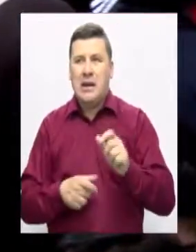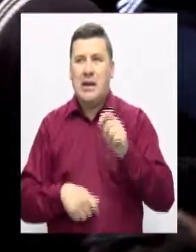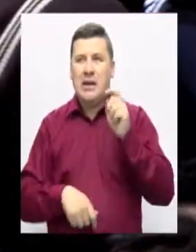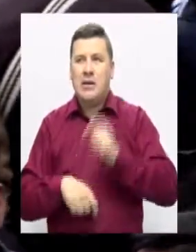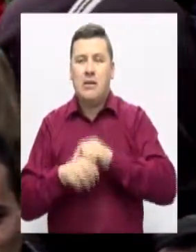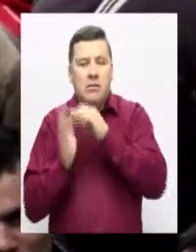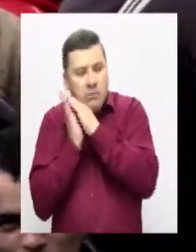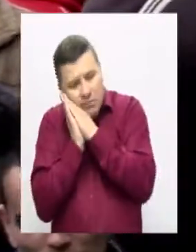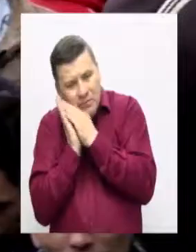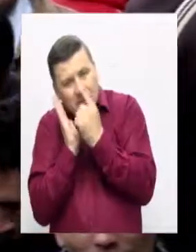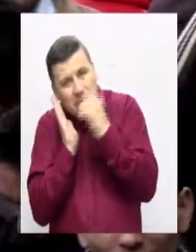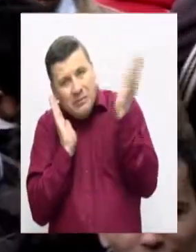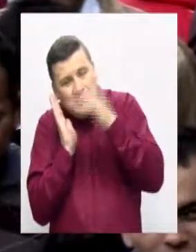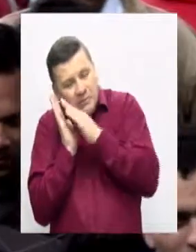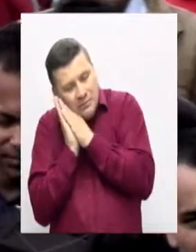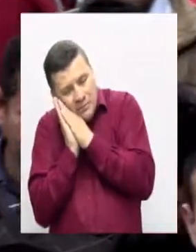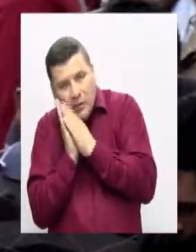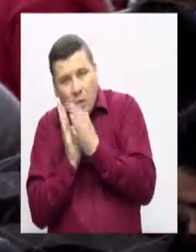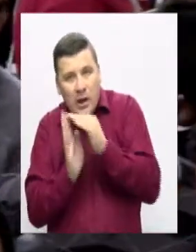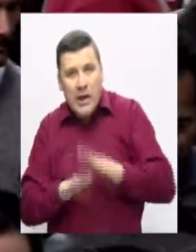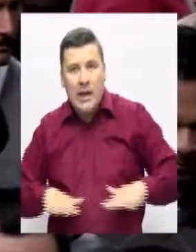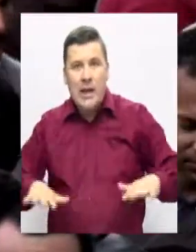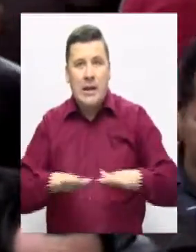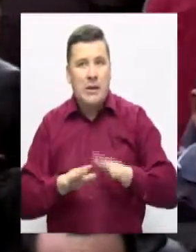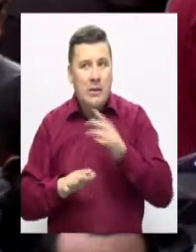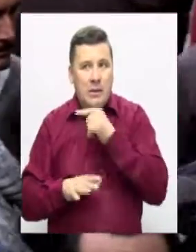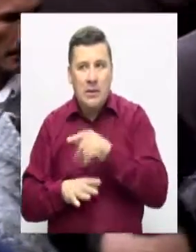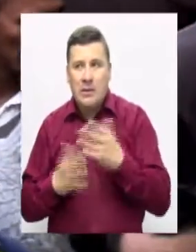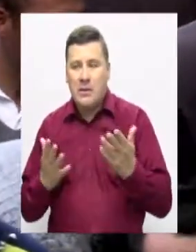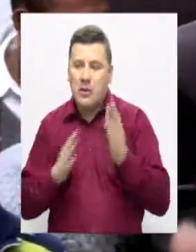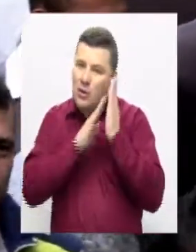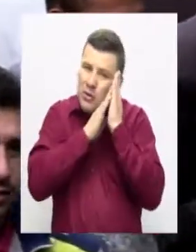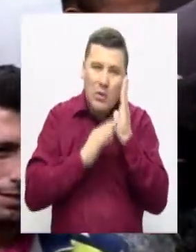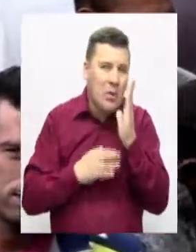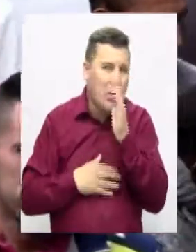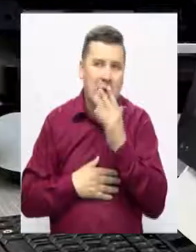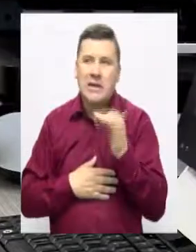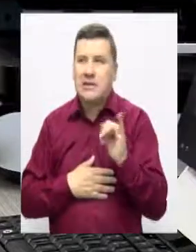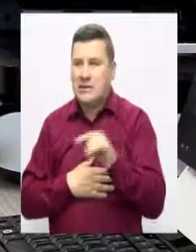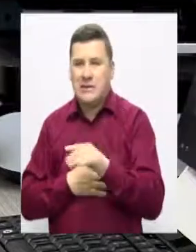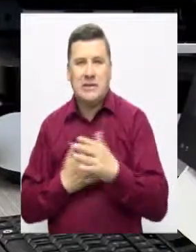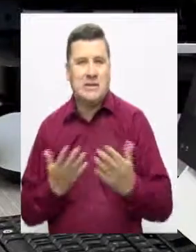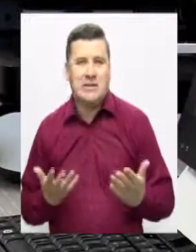que dormir allá, porque no hay espacio físico más donde puedan dormir.